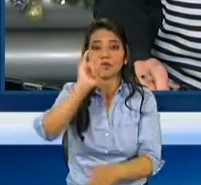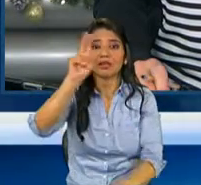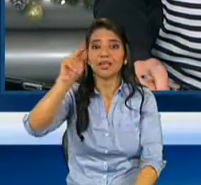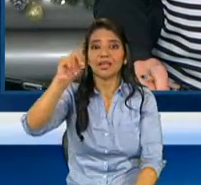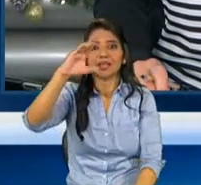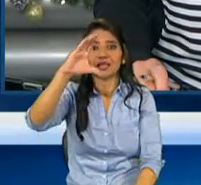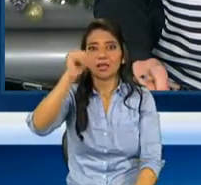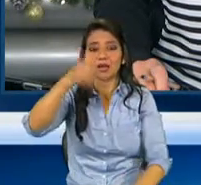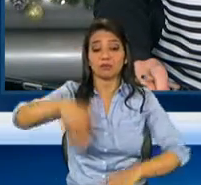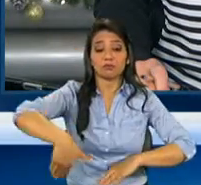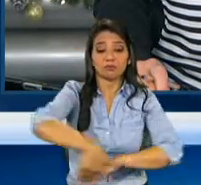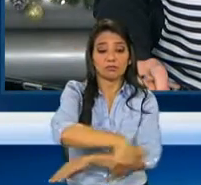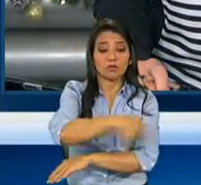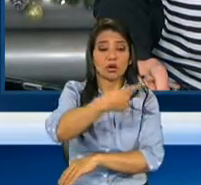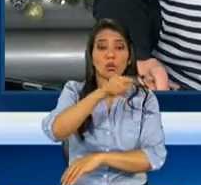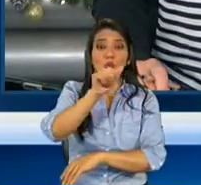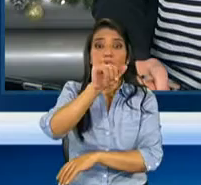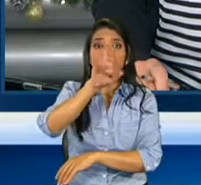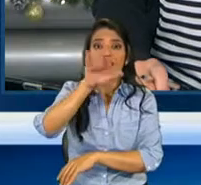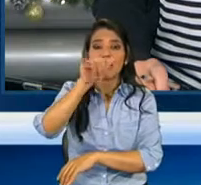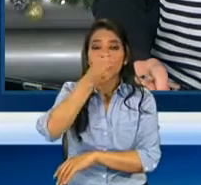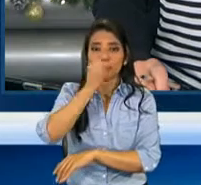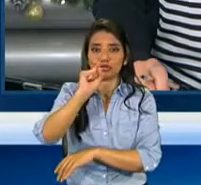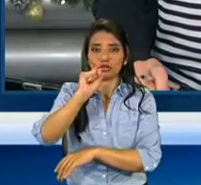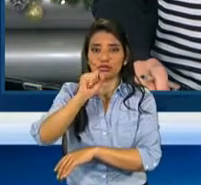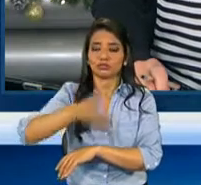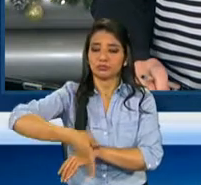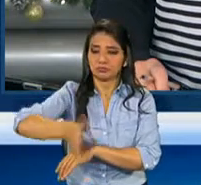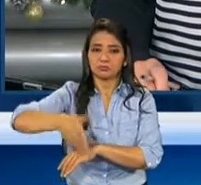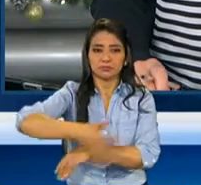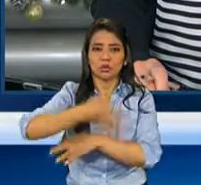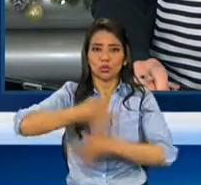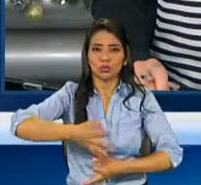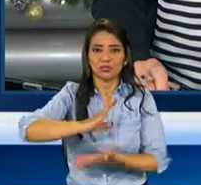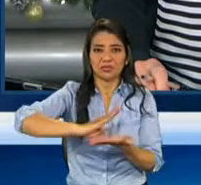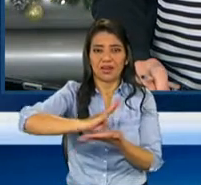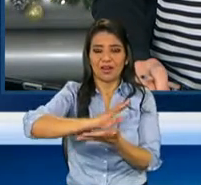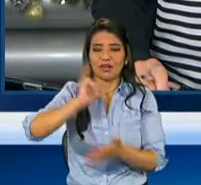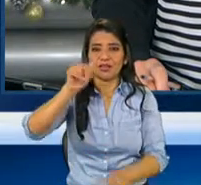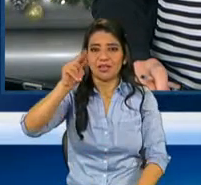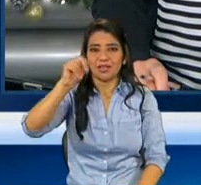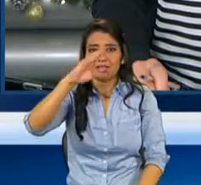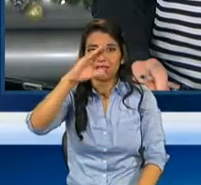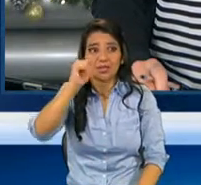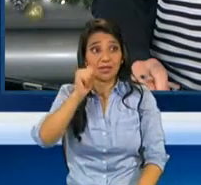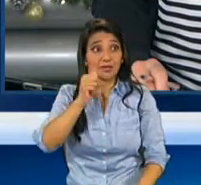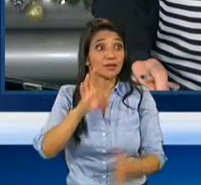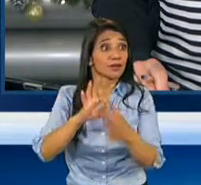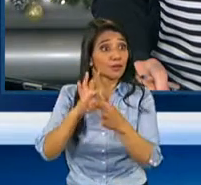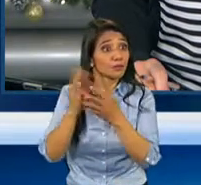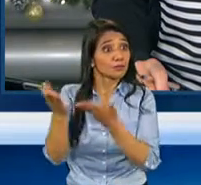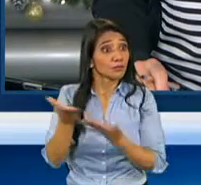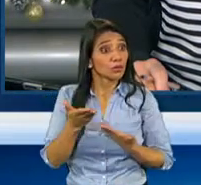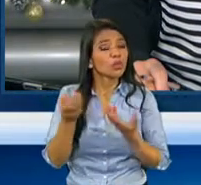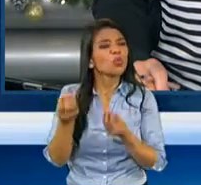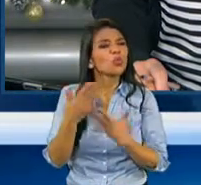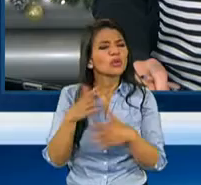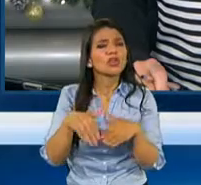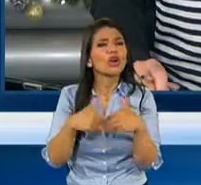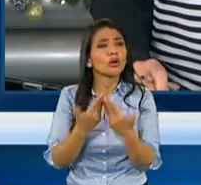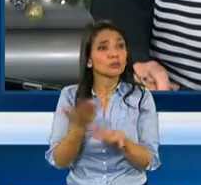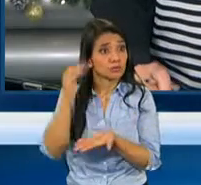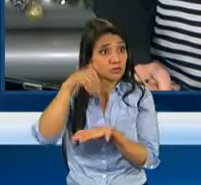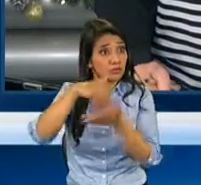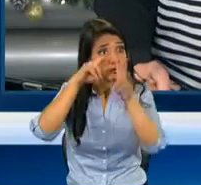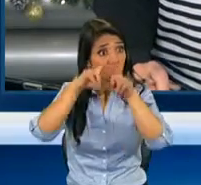calle los guayabos en el 51 28 justamente están isidro por favor esté mi querida sofía y cuéntanos cómo van a trabajar los centros de